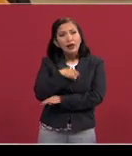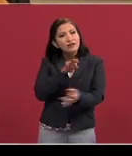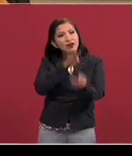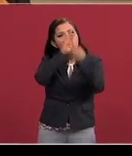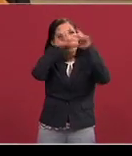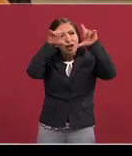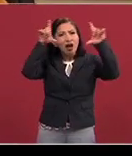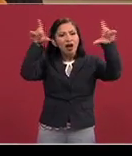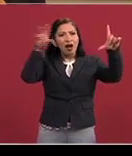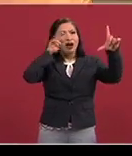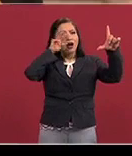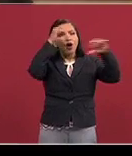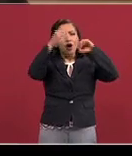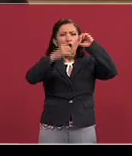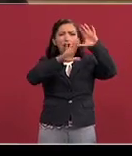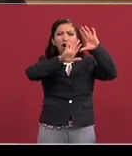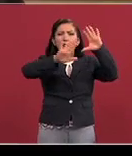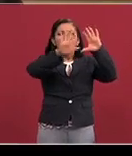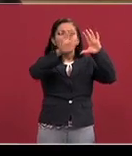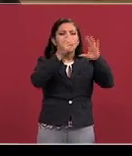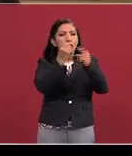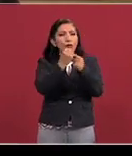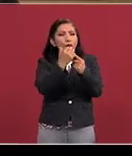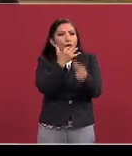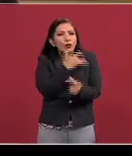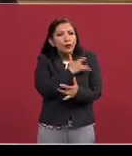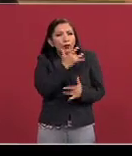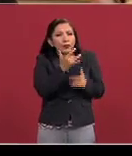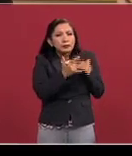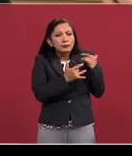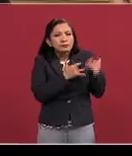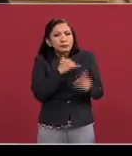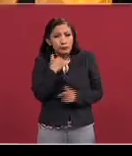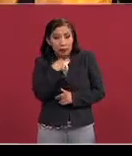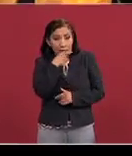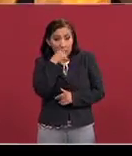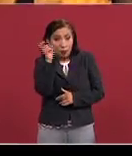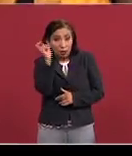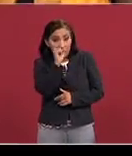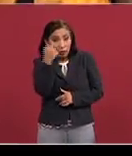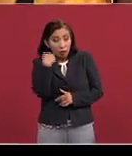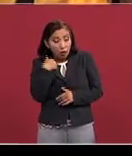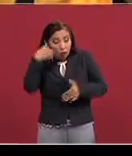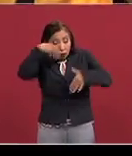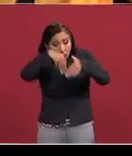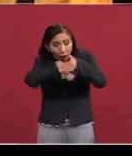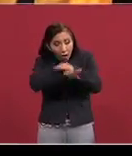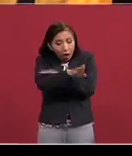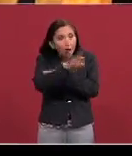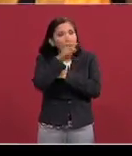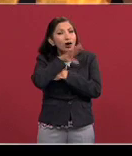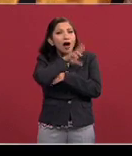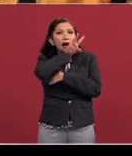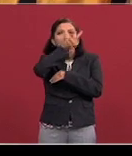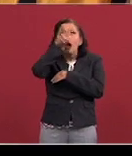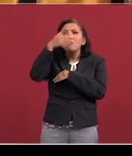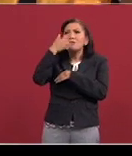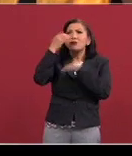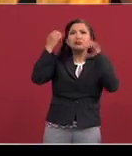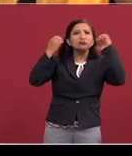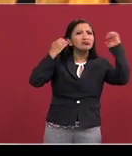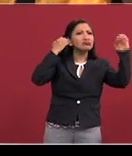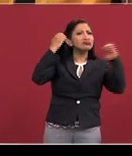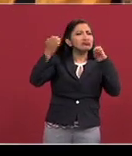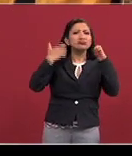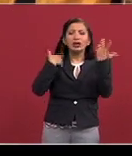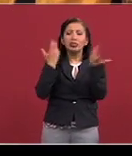frente a una obra despierta muchísimas sensaciones. Yo digo que cuando uno entra a un recinto que ofrece una buena muestra,